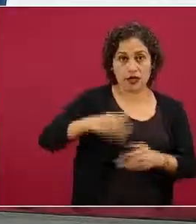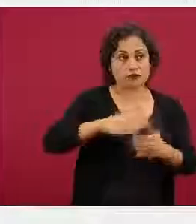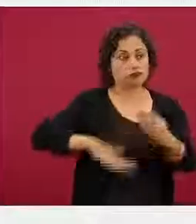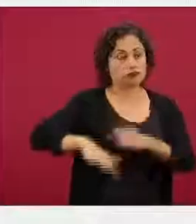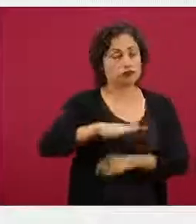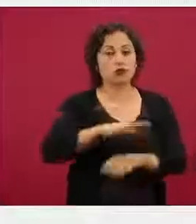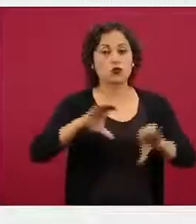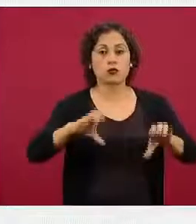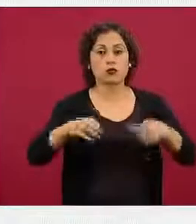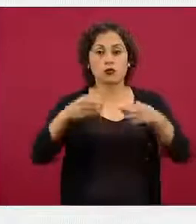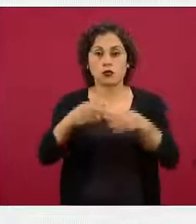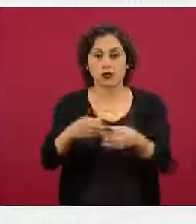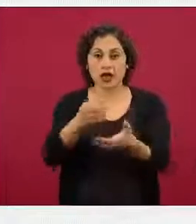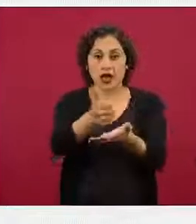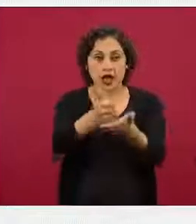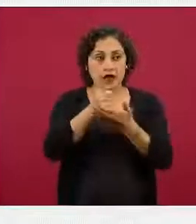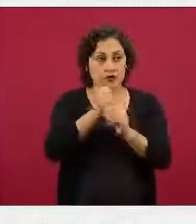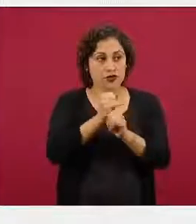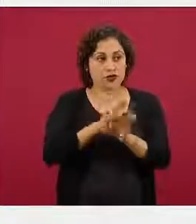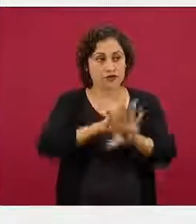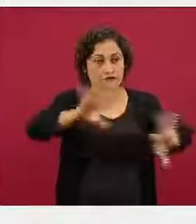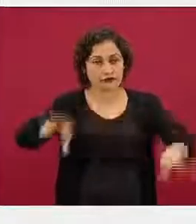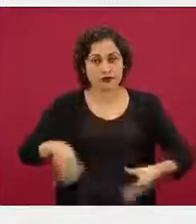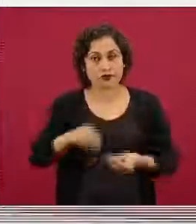que tengamos este registro de